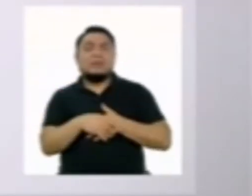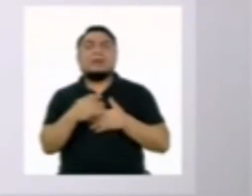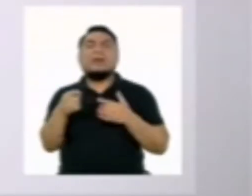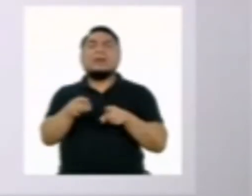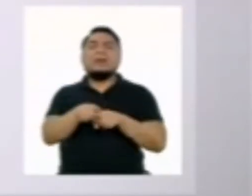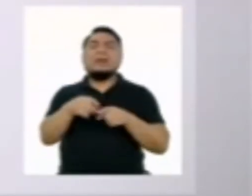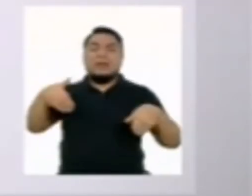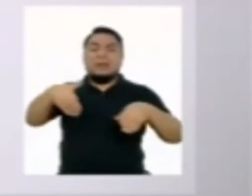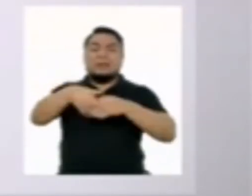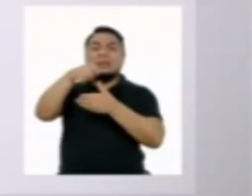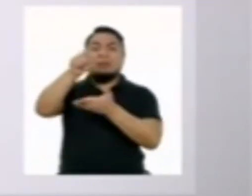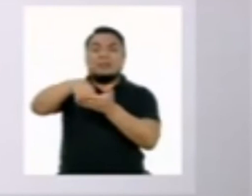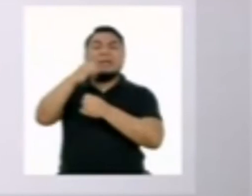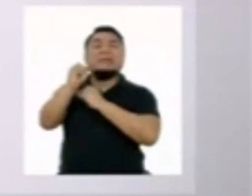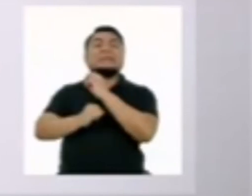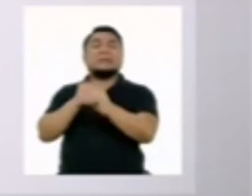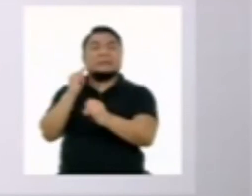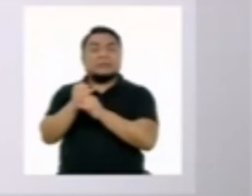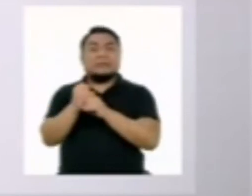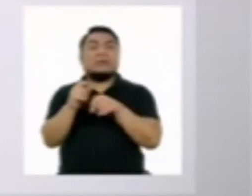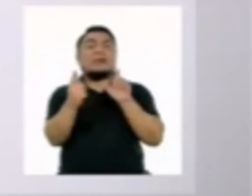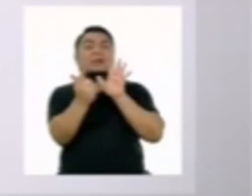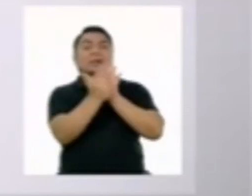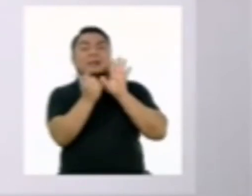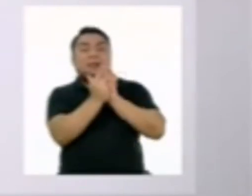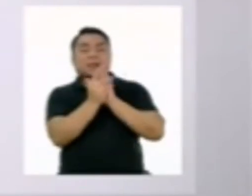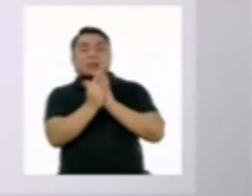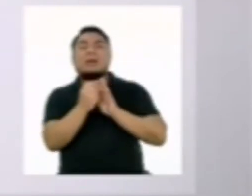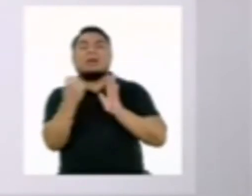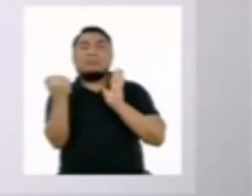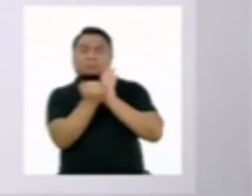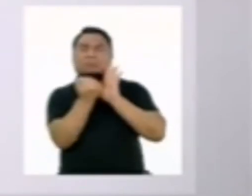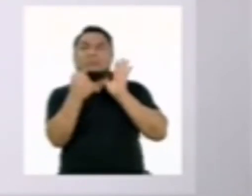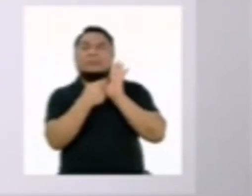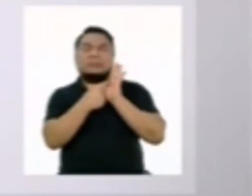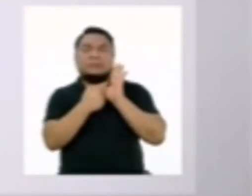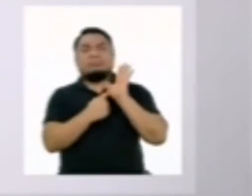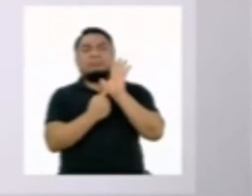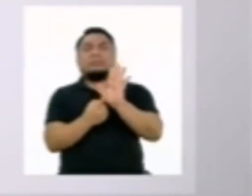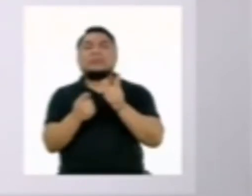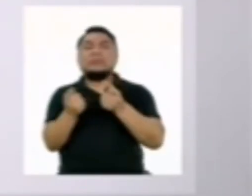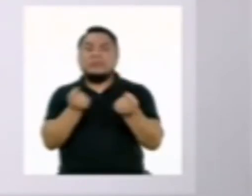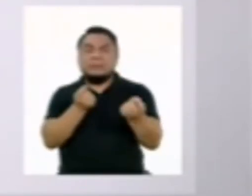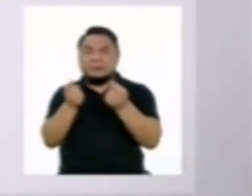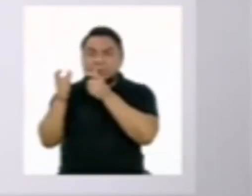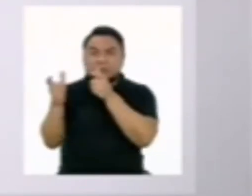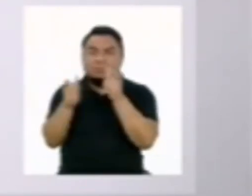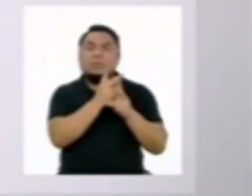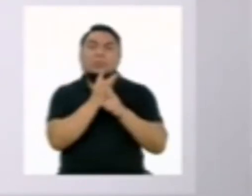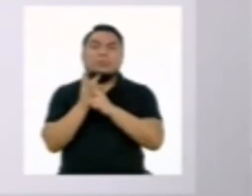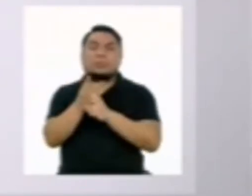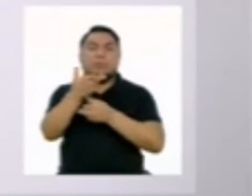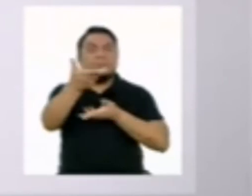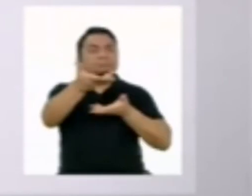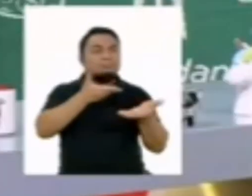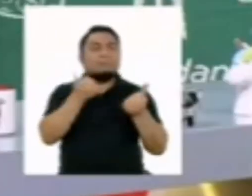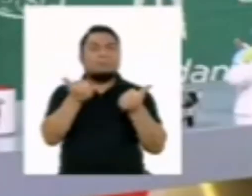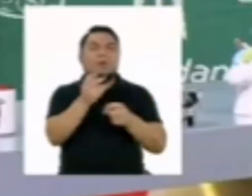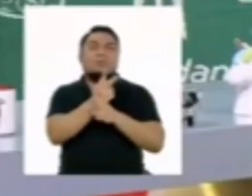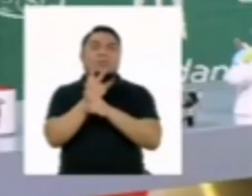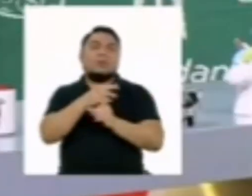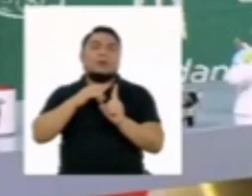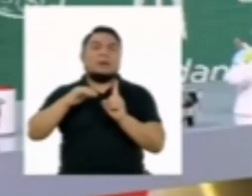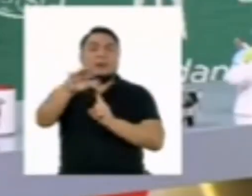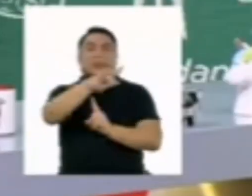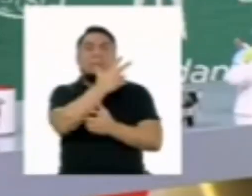a tratados internacionales, leyes, decretos o resoluciones que intentan regular nuestra relación con el ambiente. ¿Y